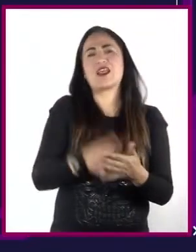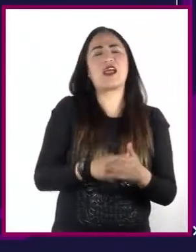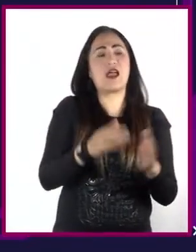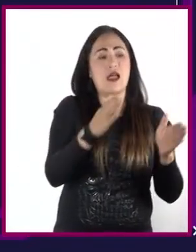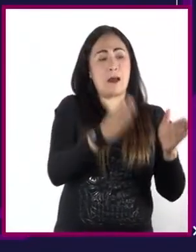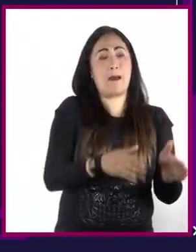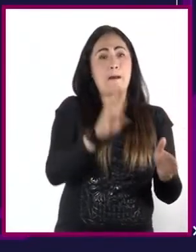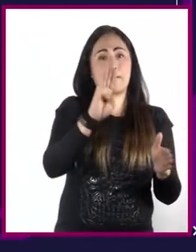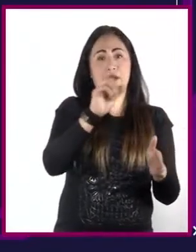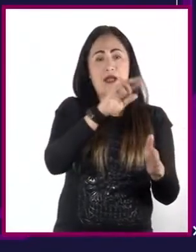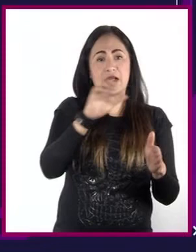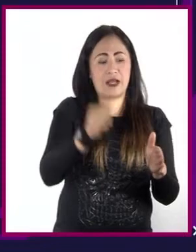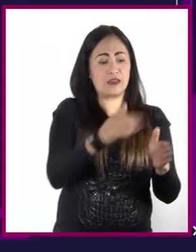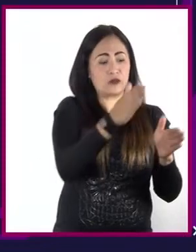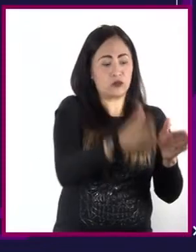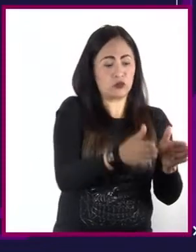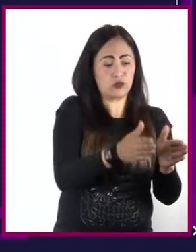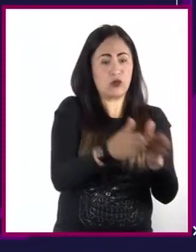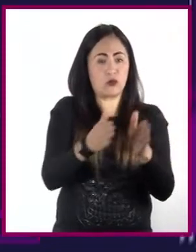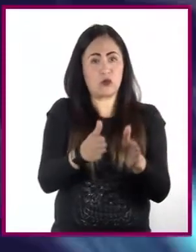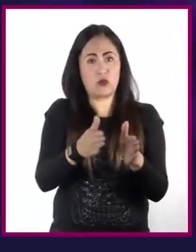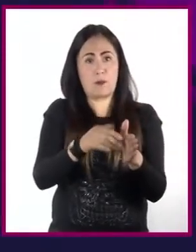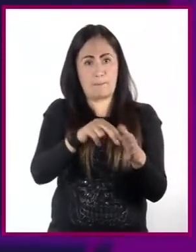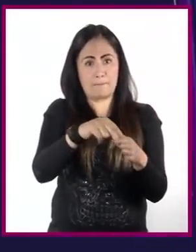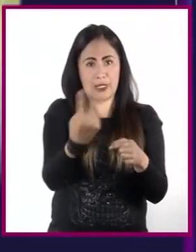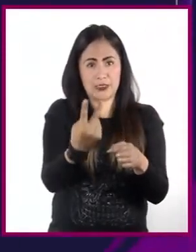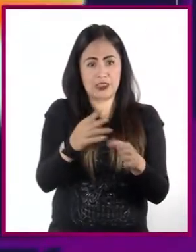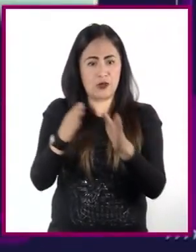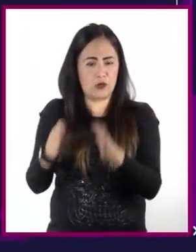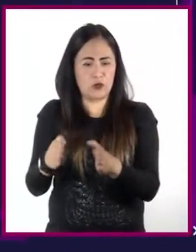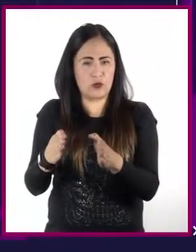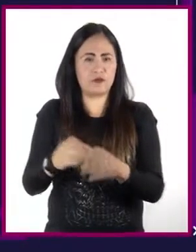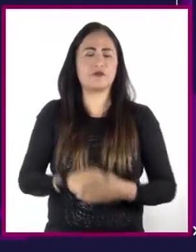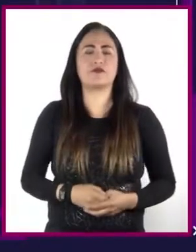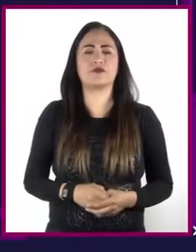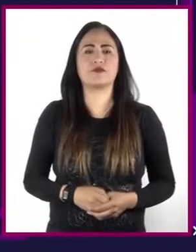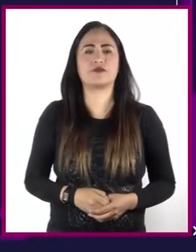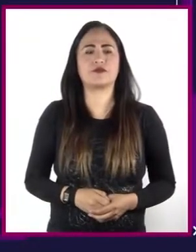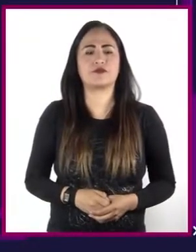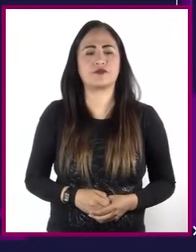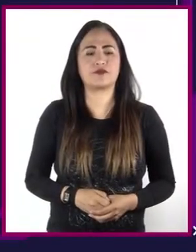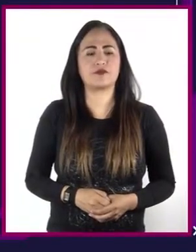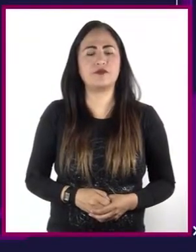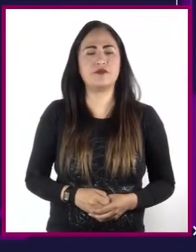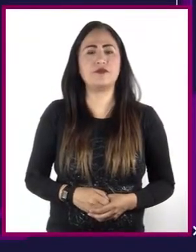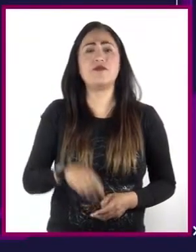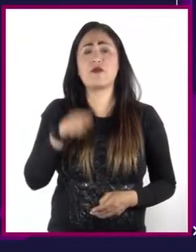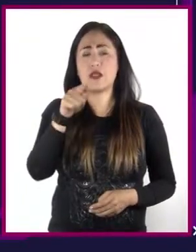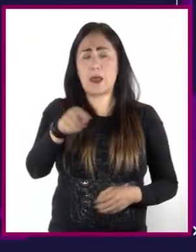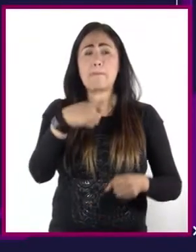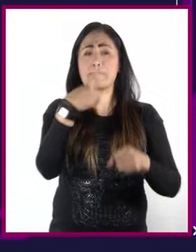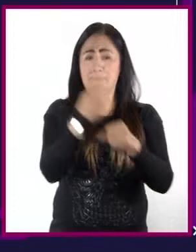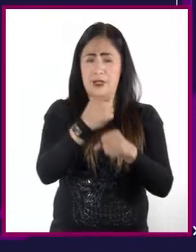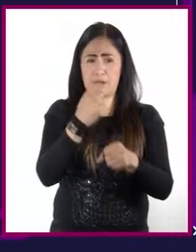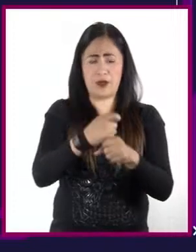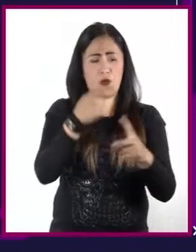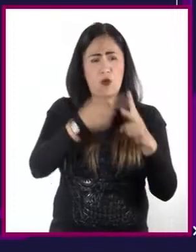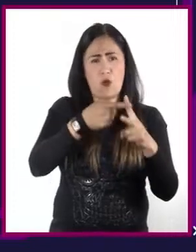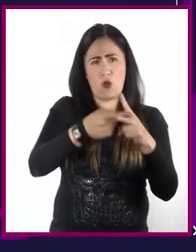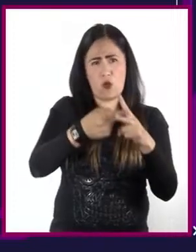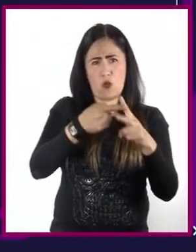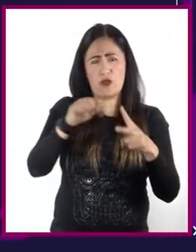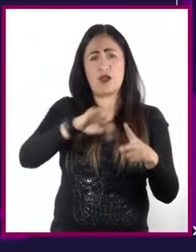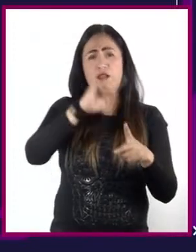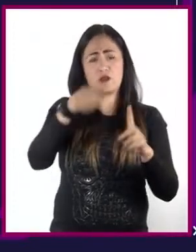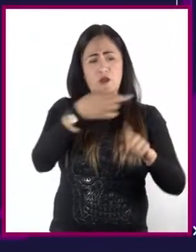están separadas. Para poder representar estos datos gráficamente, primero debemos contabilizarlos y ordenarlos de